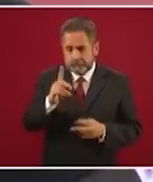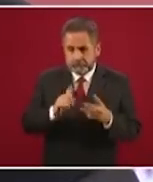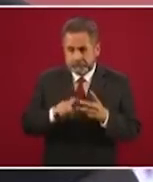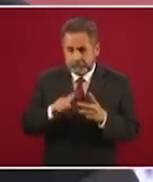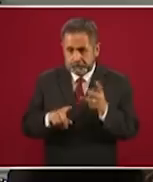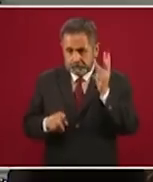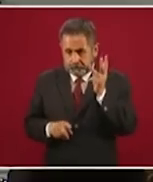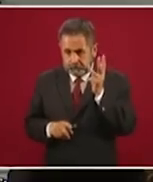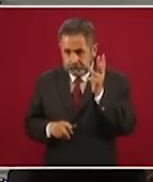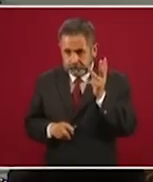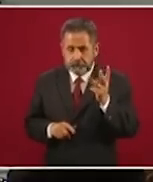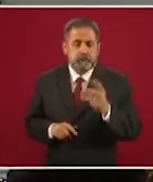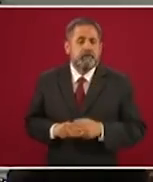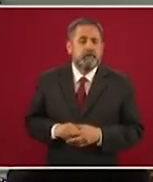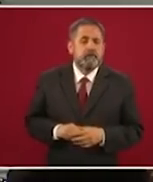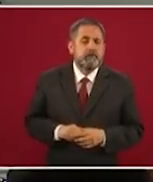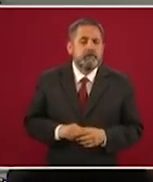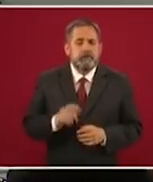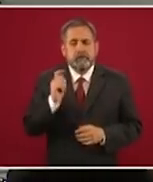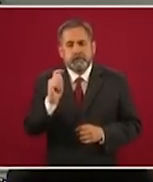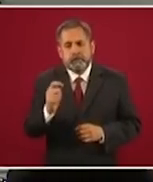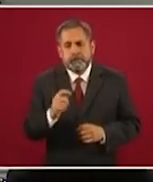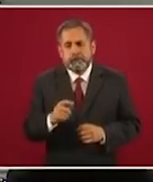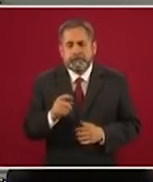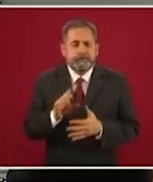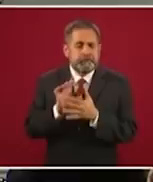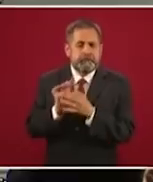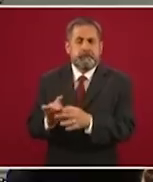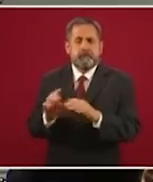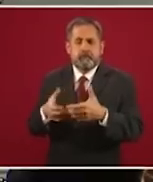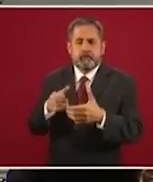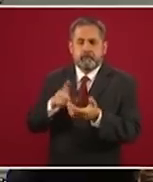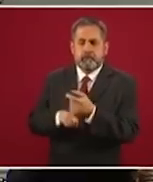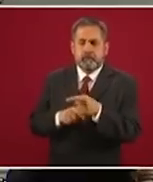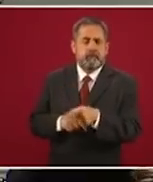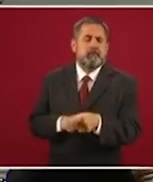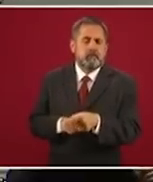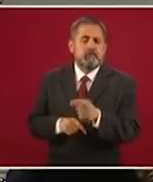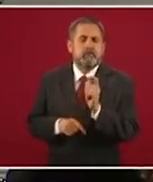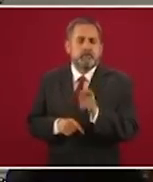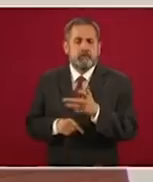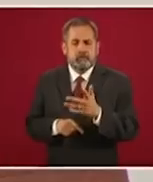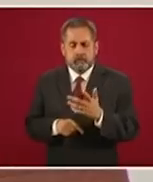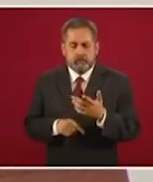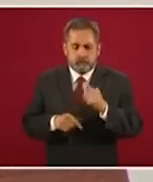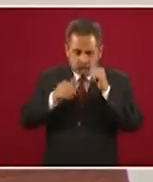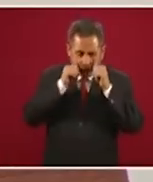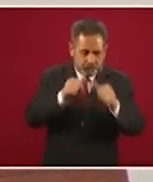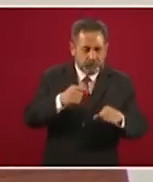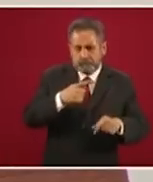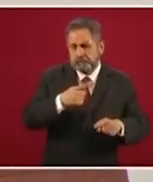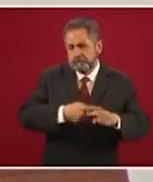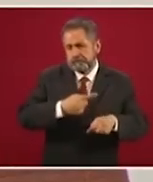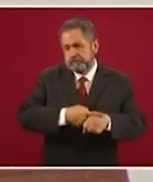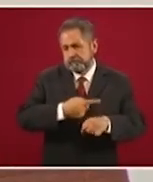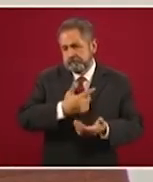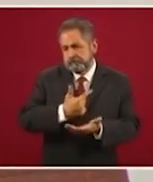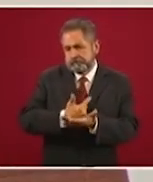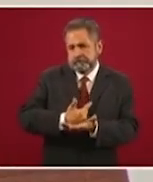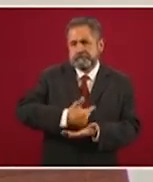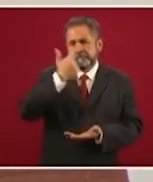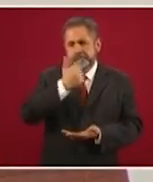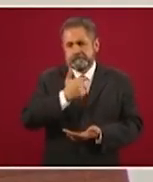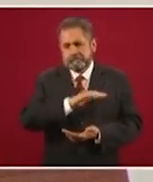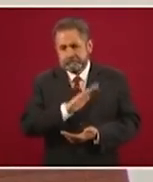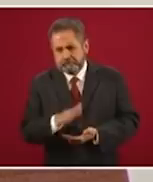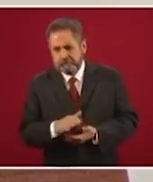muy importante, que no es solo esto ligado a la atención de enfermedades graves,